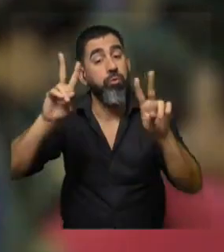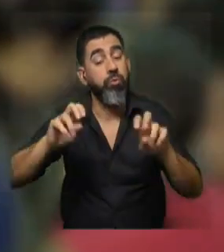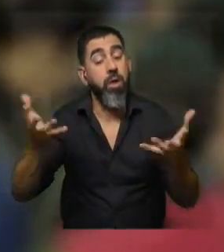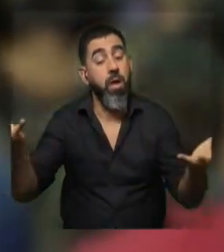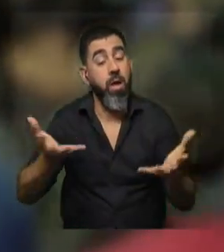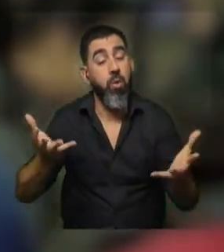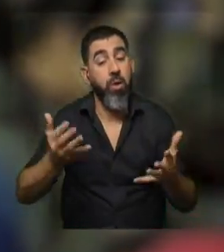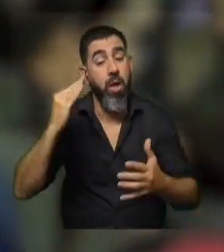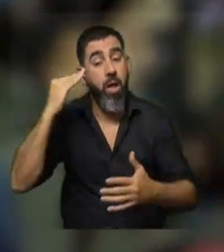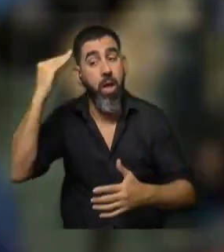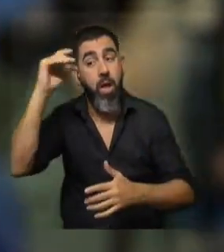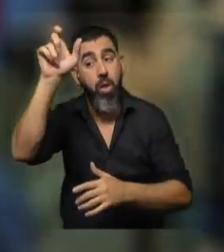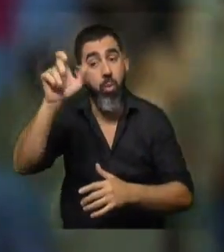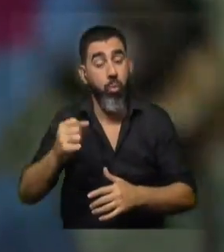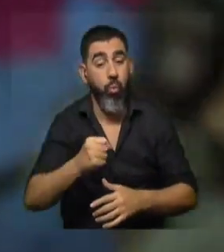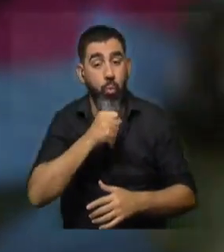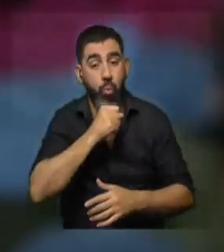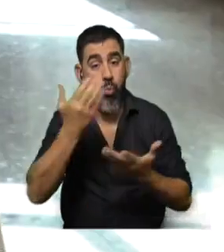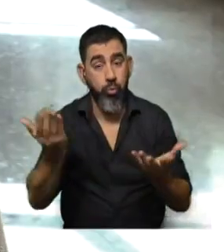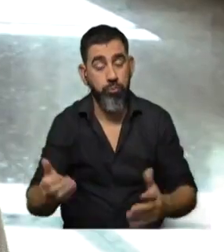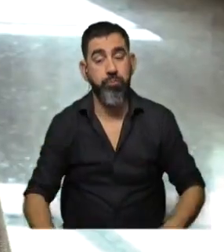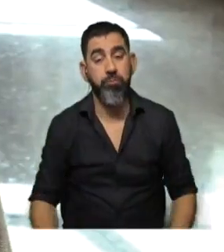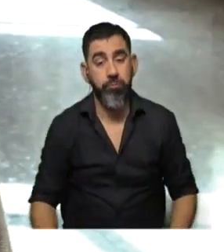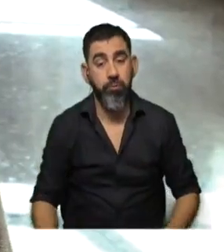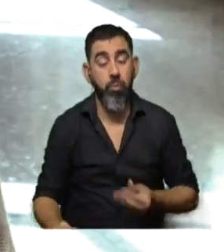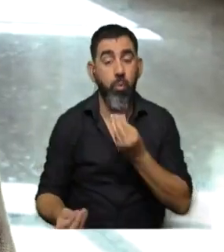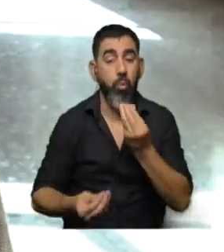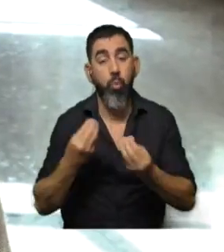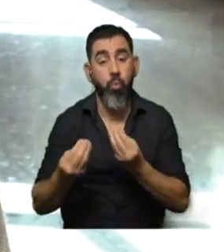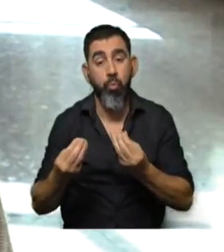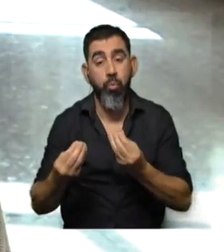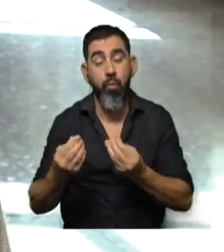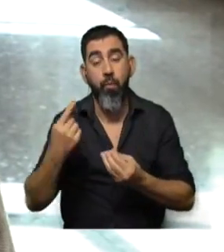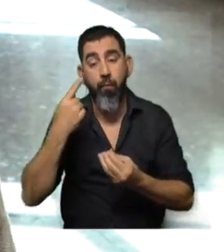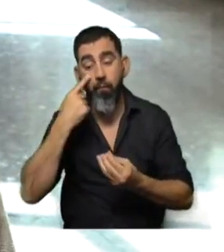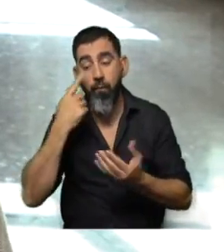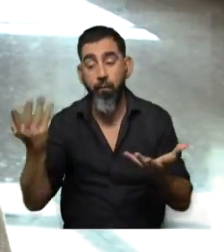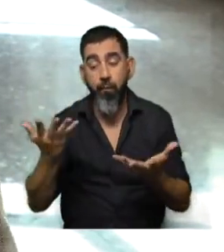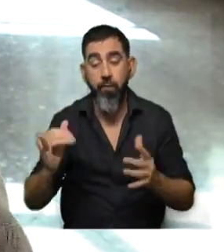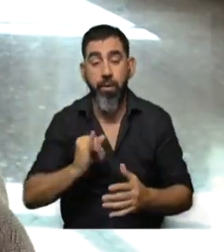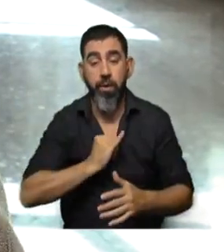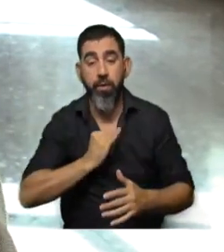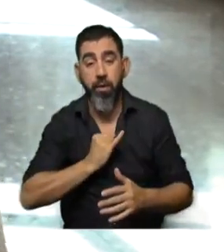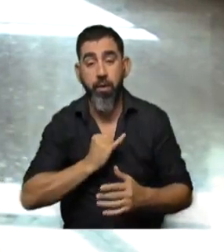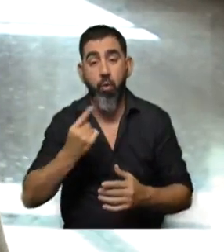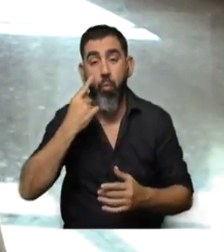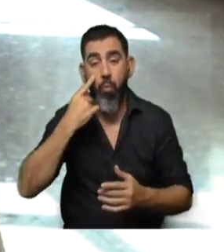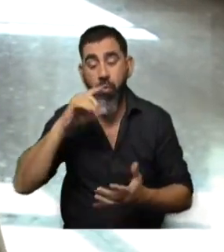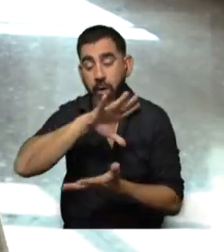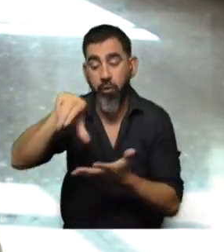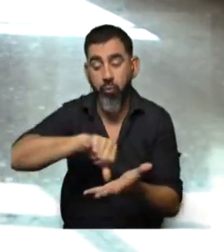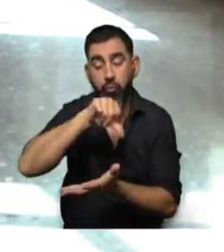en estos adultos este y Cómo y cómo cómo viven su su identidad y cómo viven la ciudad